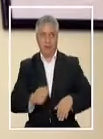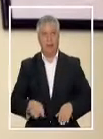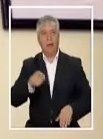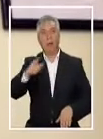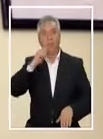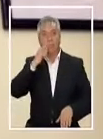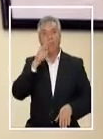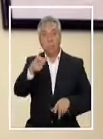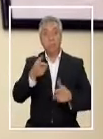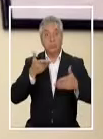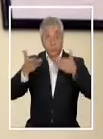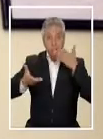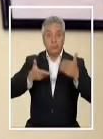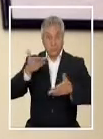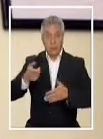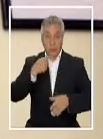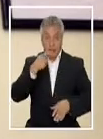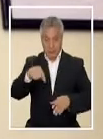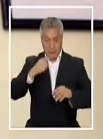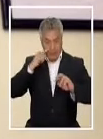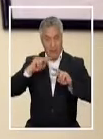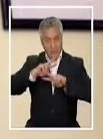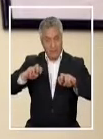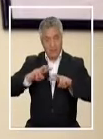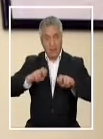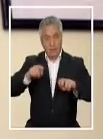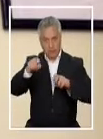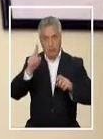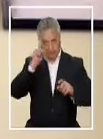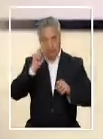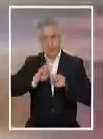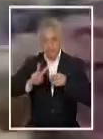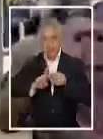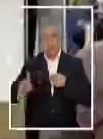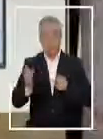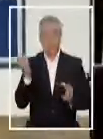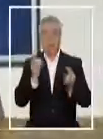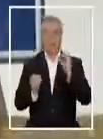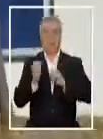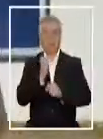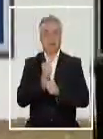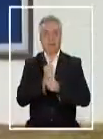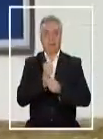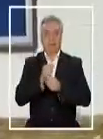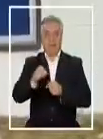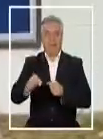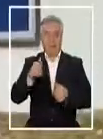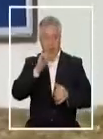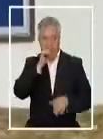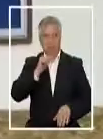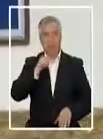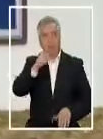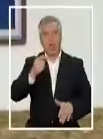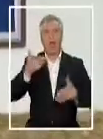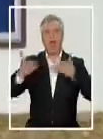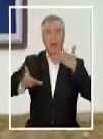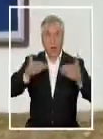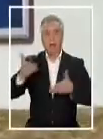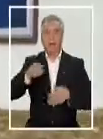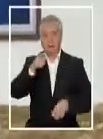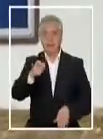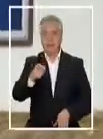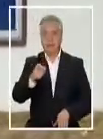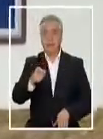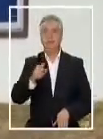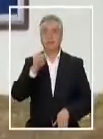se dedicaba. Dentro de las hipótesis que se manejan en la investigación es que ellos mismos elaboraban la sustancia. Bastián Requena, cantante aficionado de trap, para la